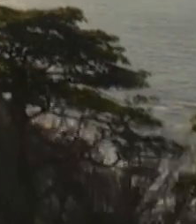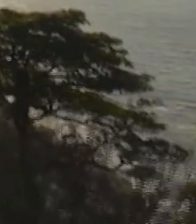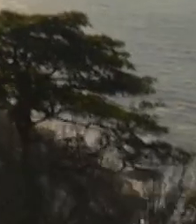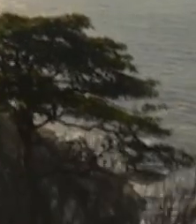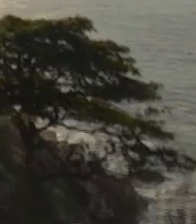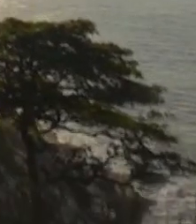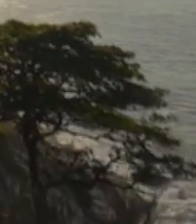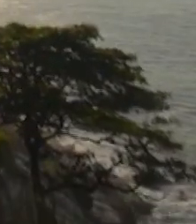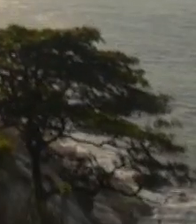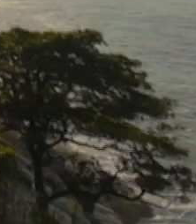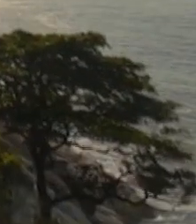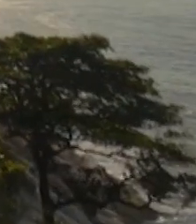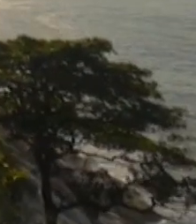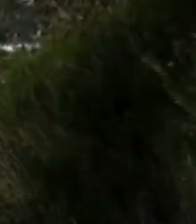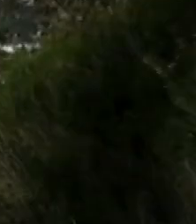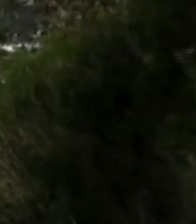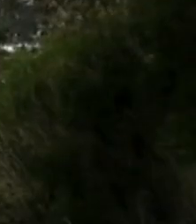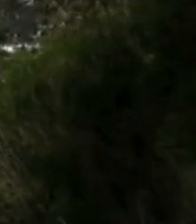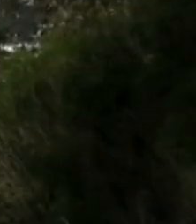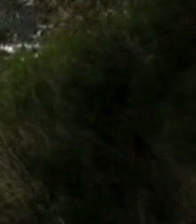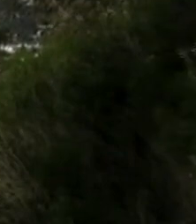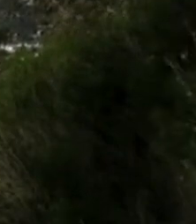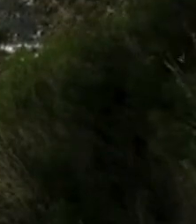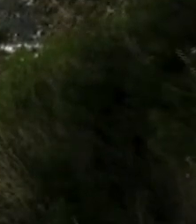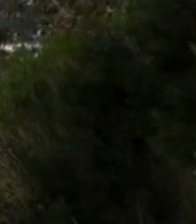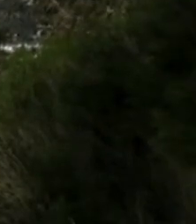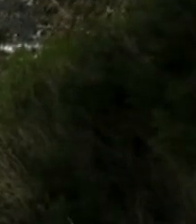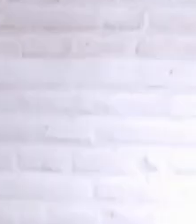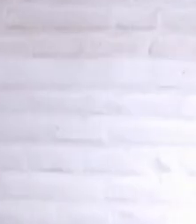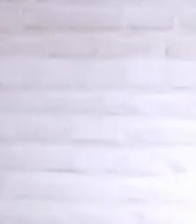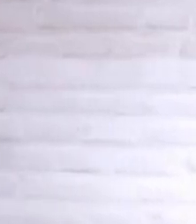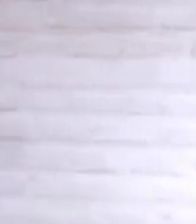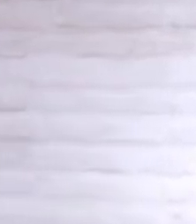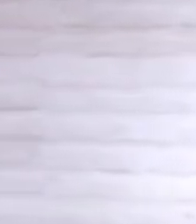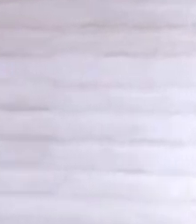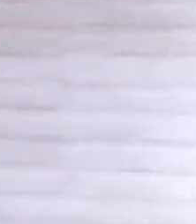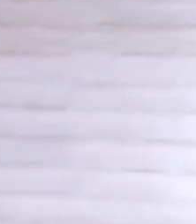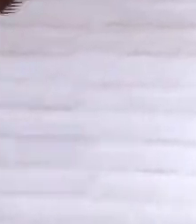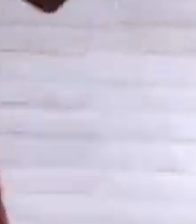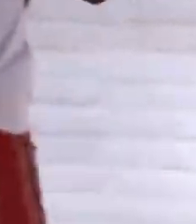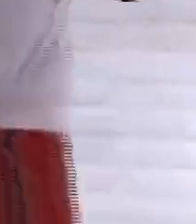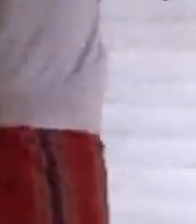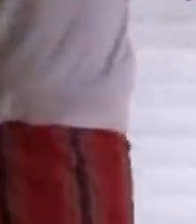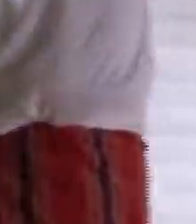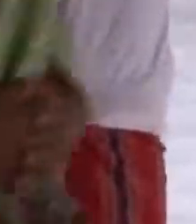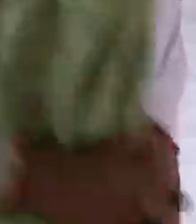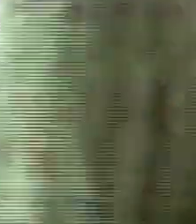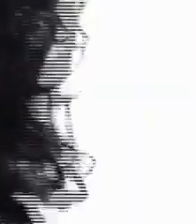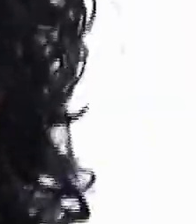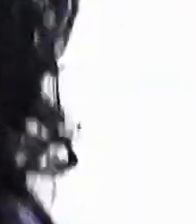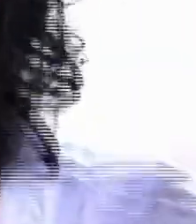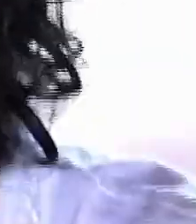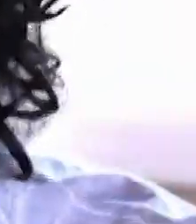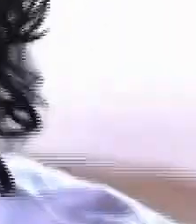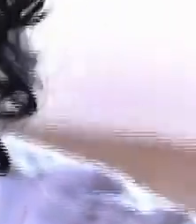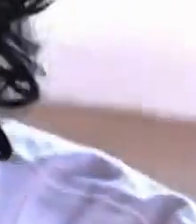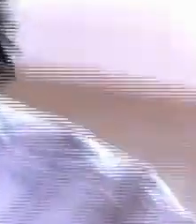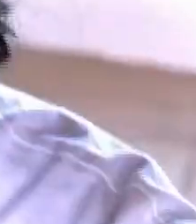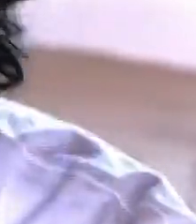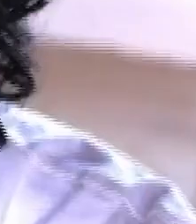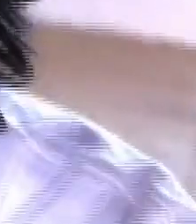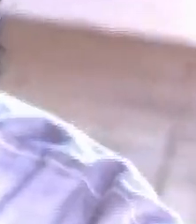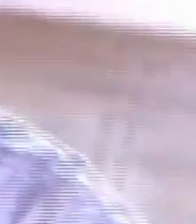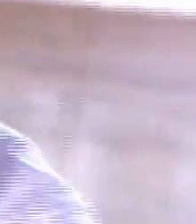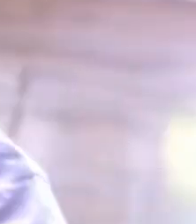Acercar personas de lugares y culturas muy distantes puede ser un gran negocio desde el punto de vista económico y